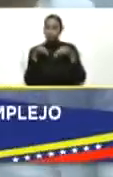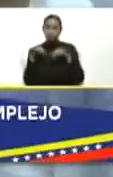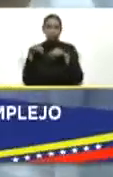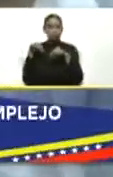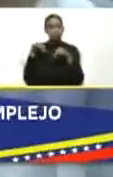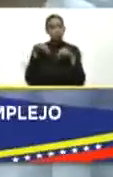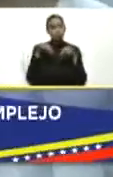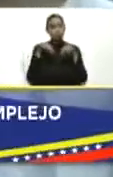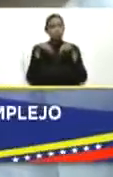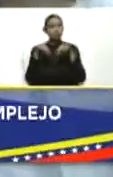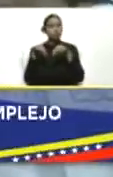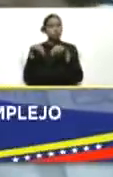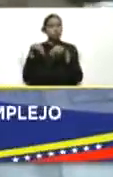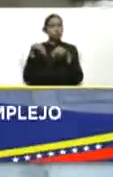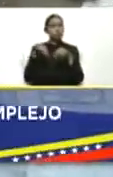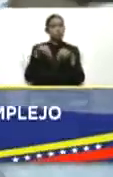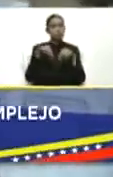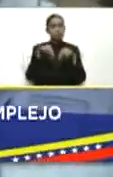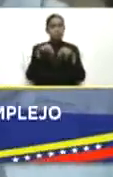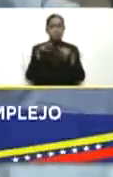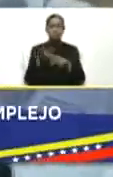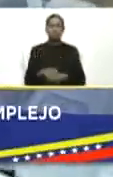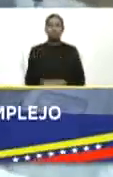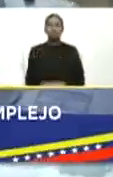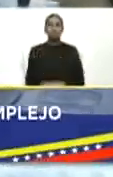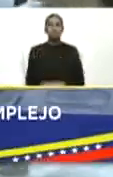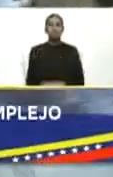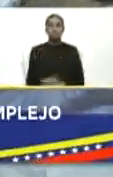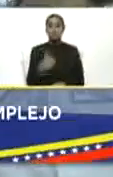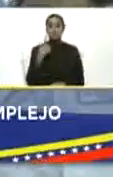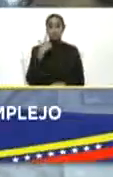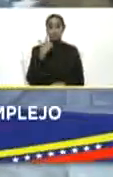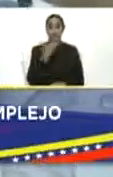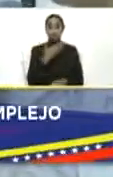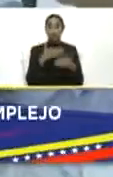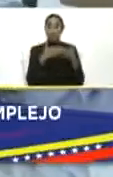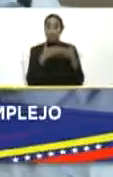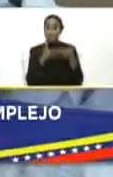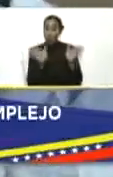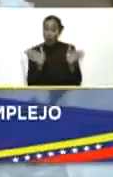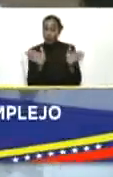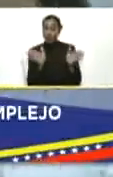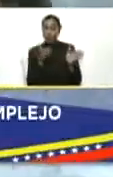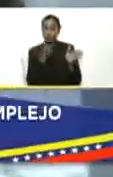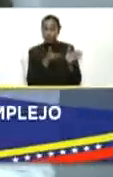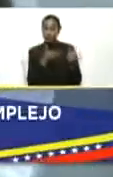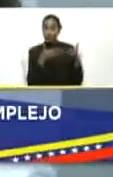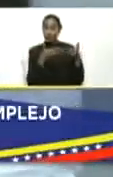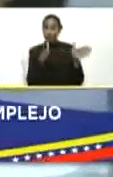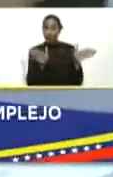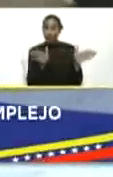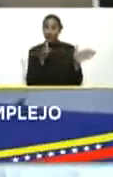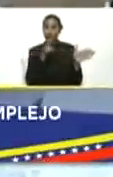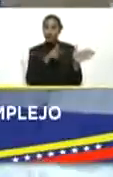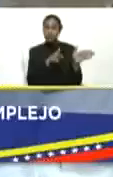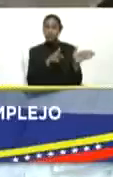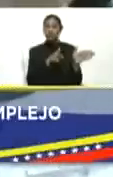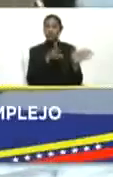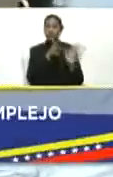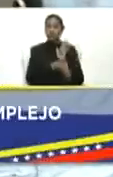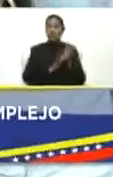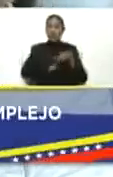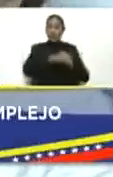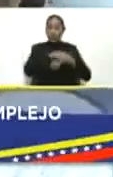paso. Ya aquí vamos a entrar al área quirúrgica. Entonces, lavamanos quirúrgico.